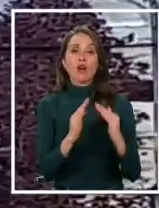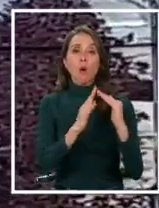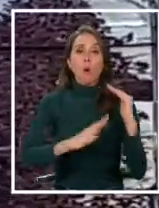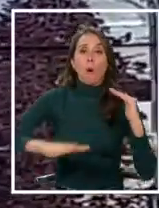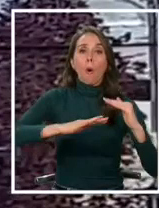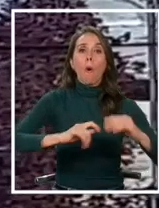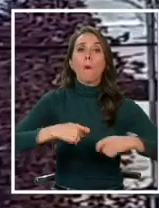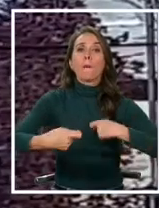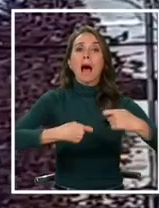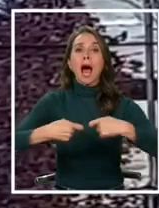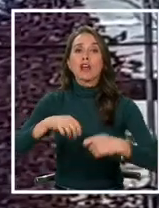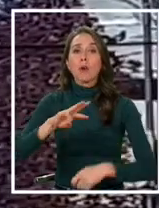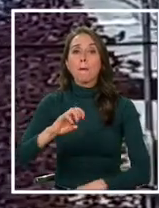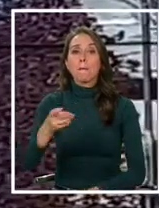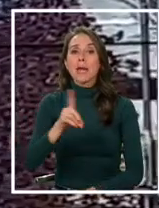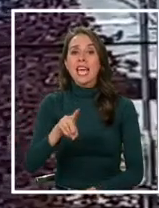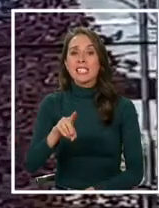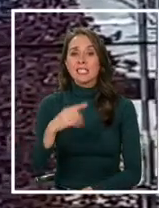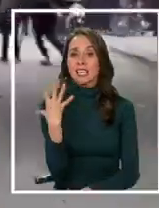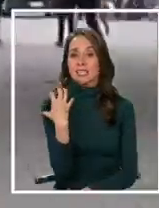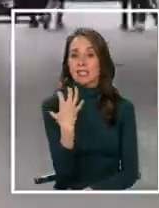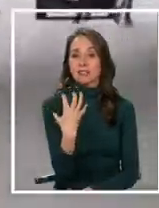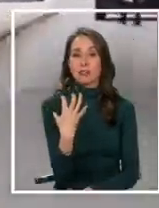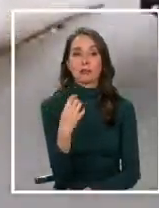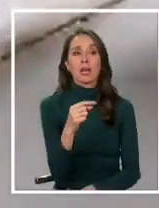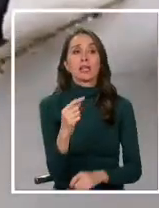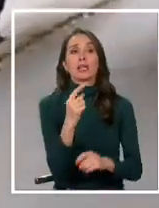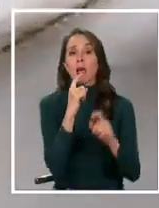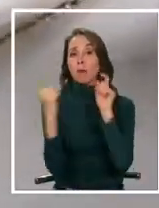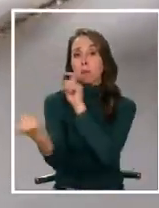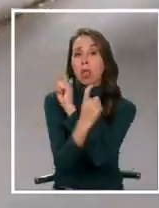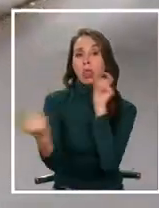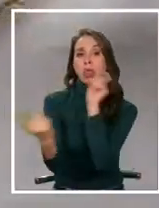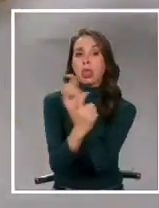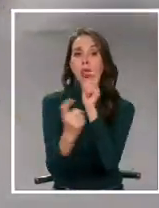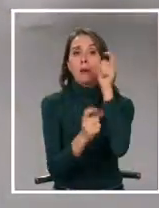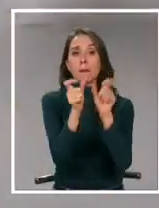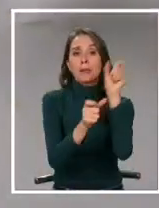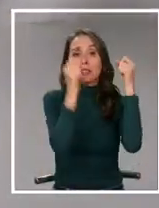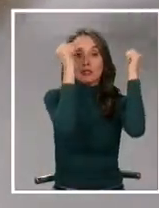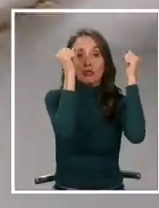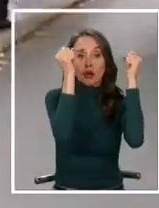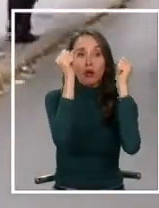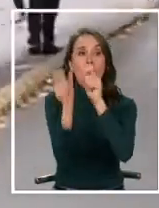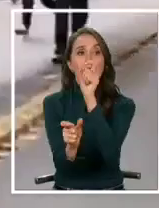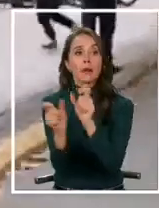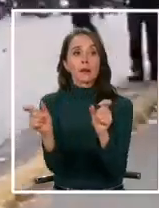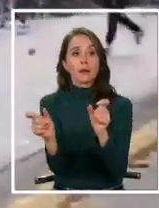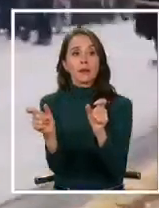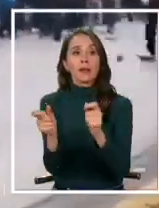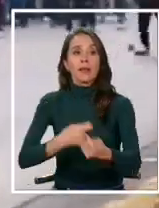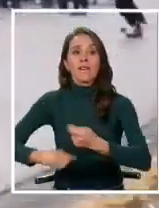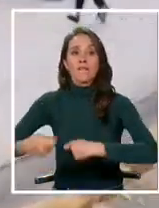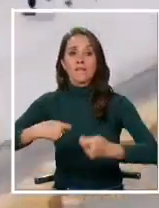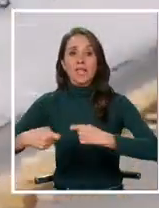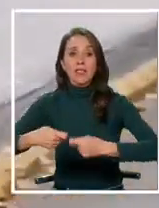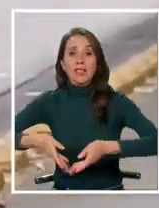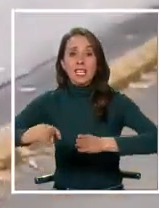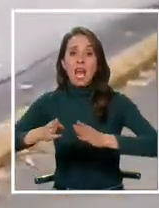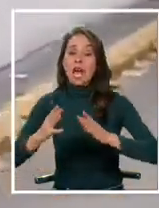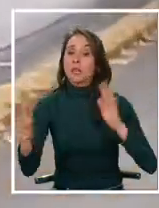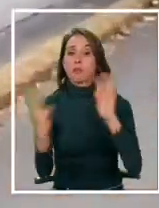Mex en estación central en este último hubo enfrentamientos verbales entre manifestantes y supuestamente comerciantes